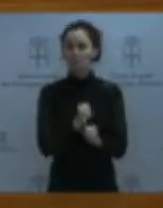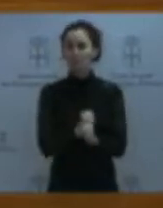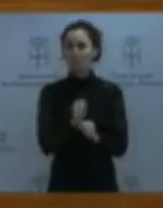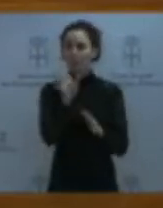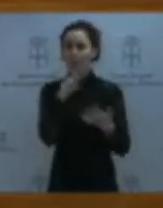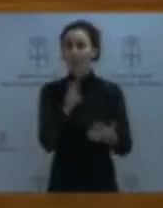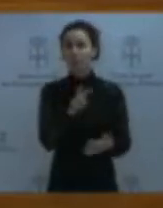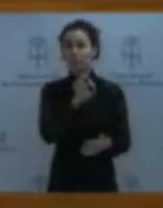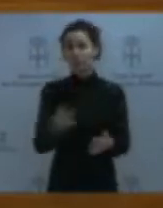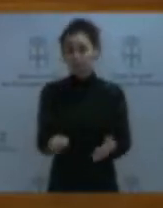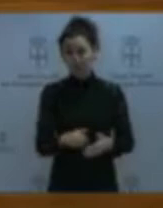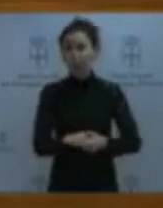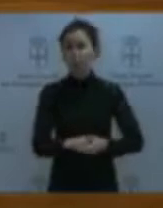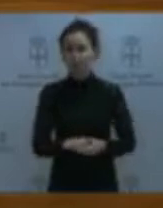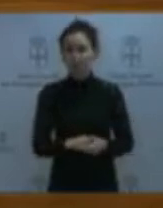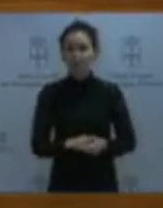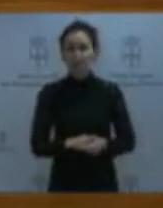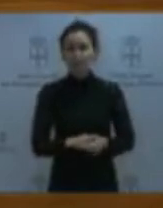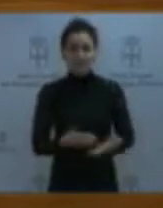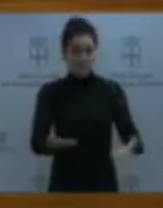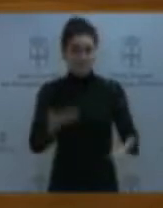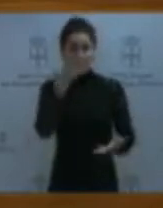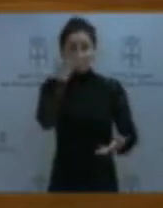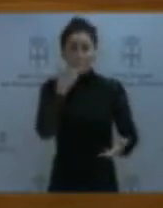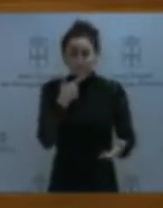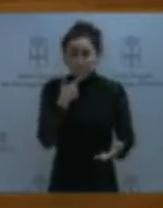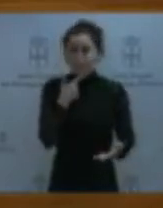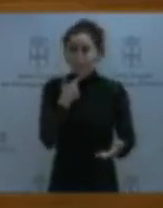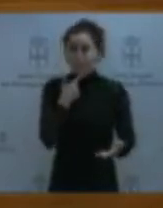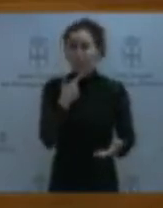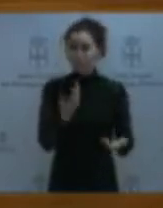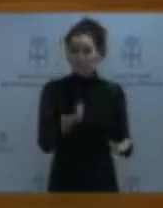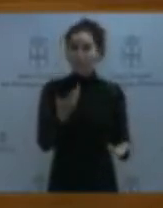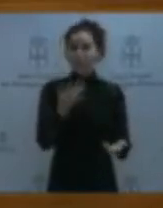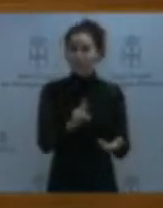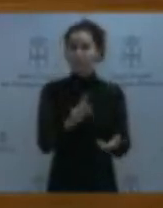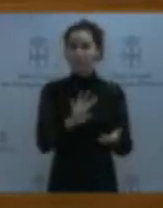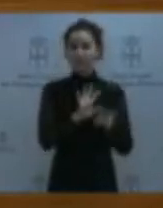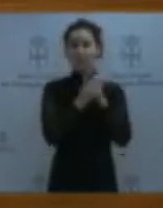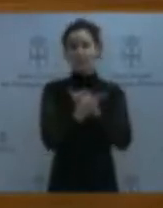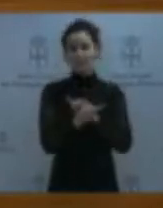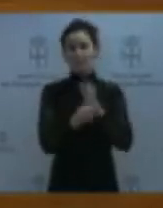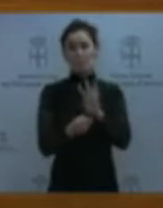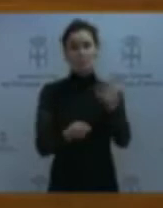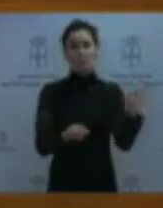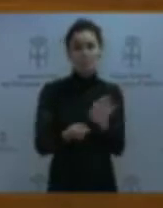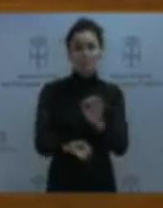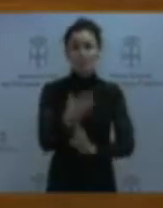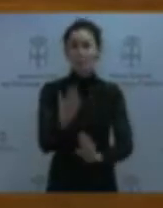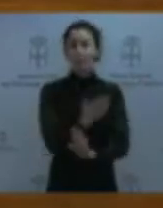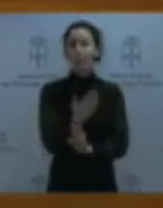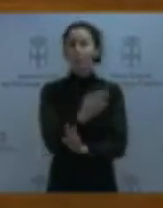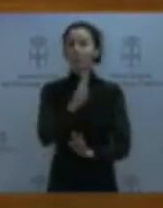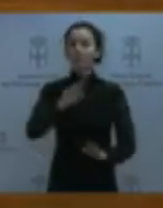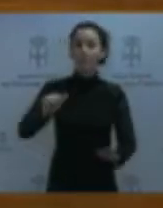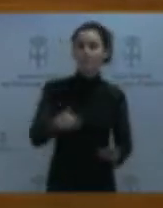tiene un 2%. Bueno, nos gustaría que hubiera más empleo, pero tiene un 2% y un 4% de la productividad del